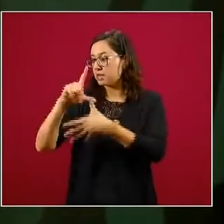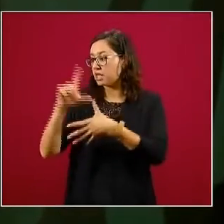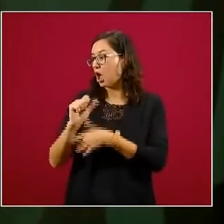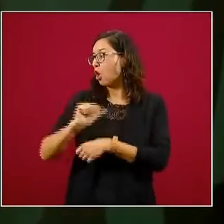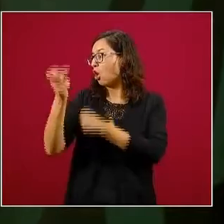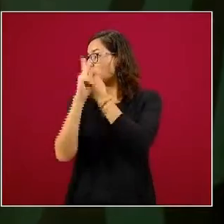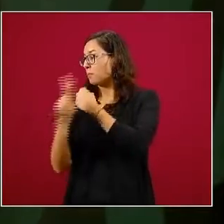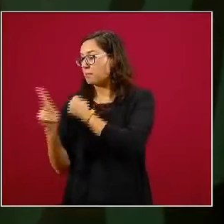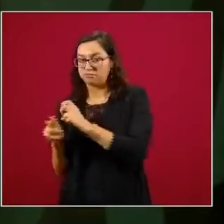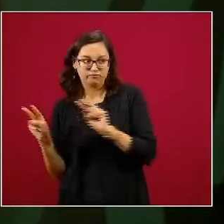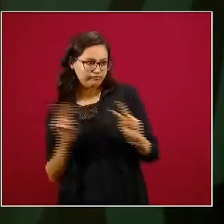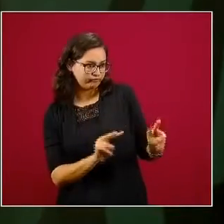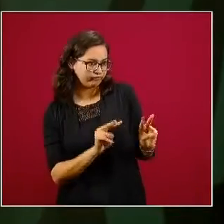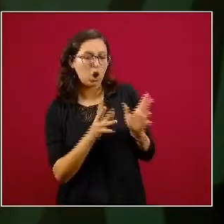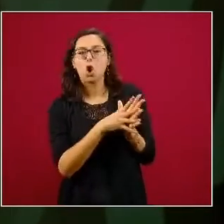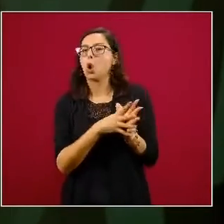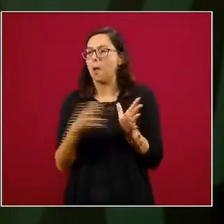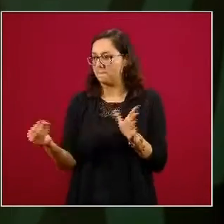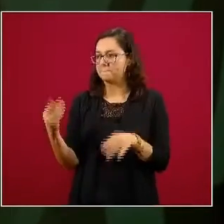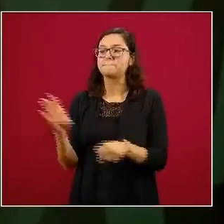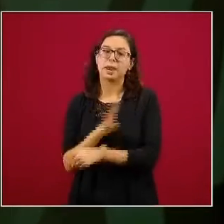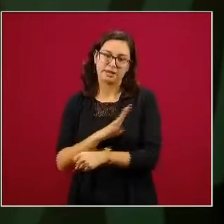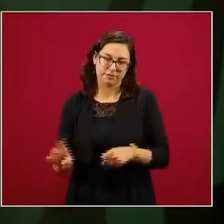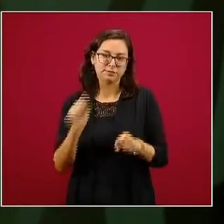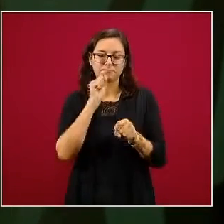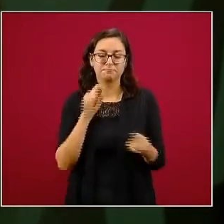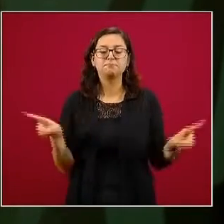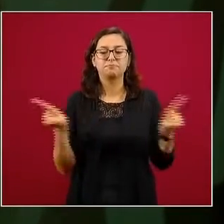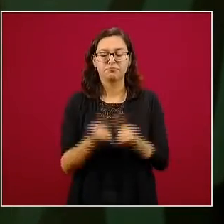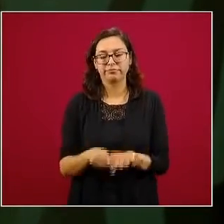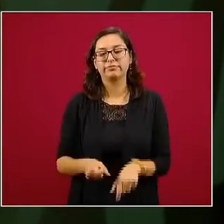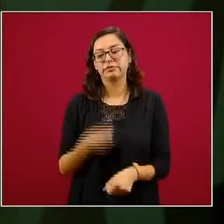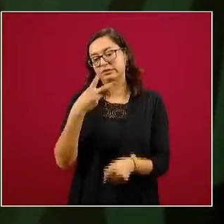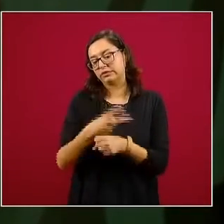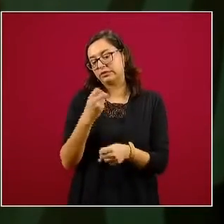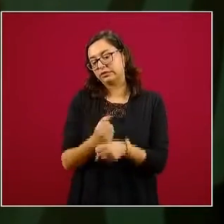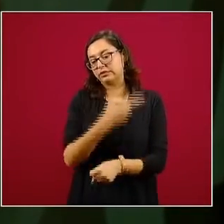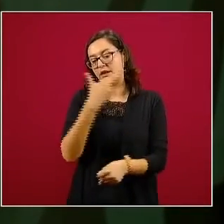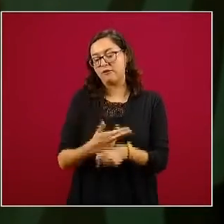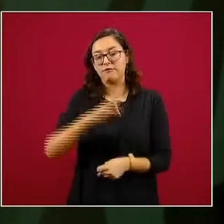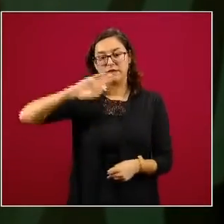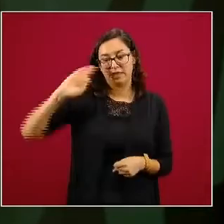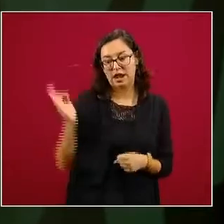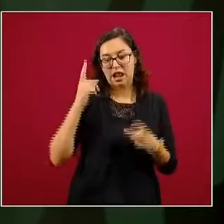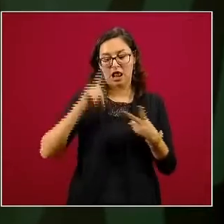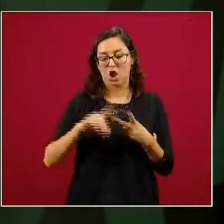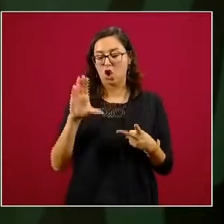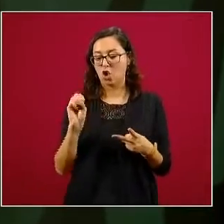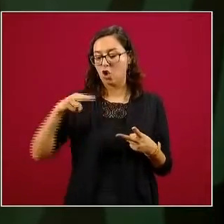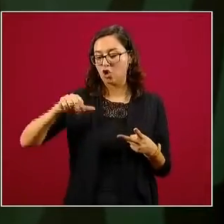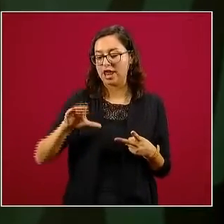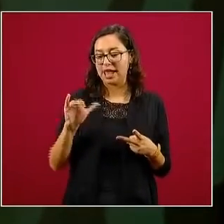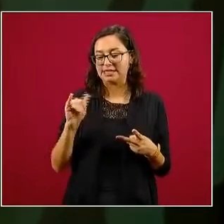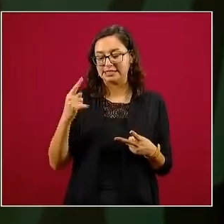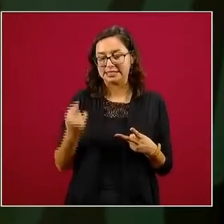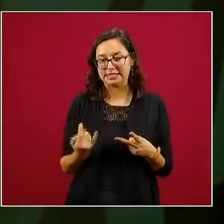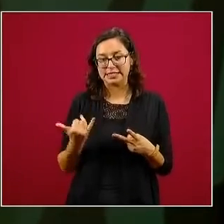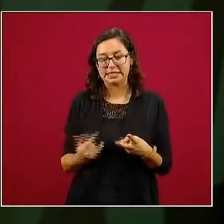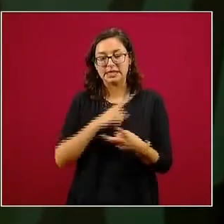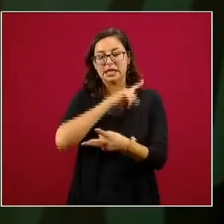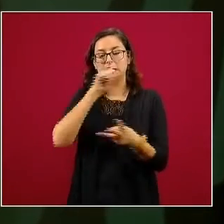salud para garantizar el derecho a la salud, los servicios médicos y los medicamentos gratuitos, construyendo un sistema que